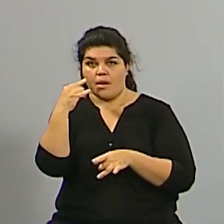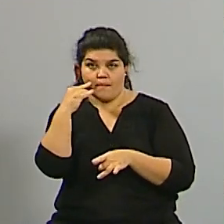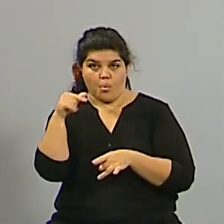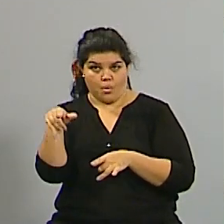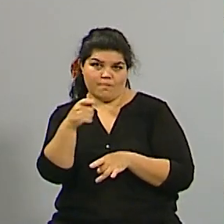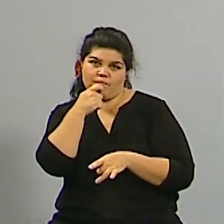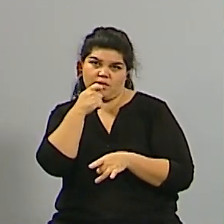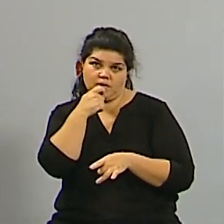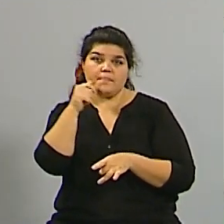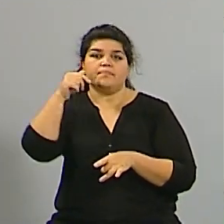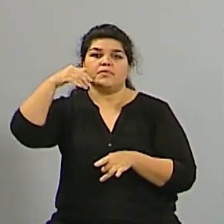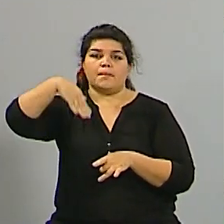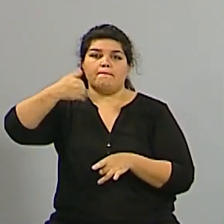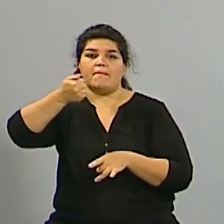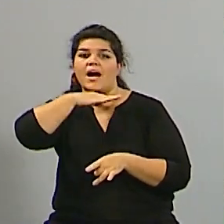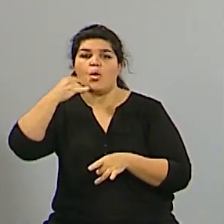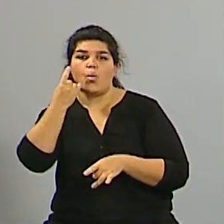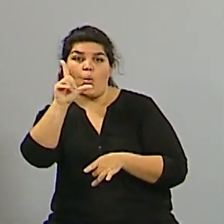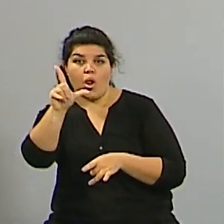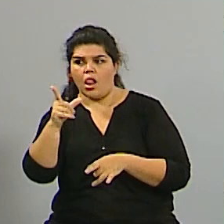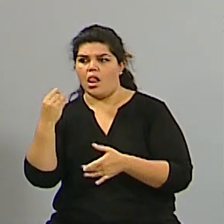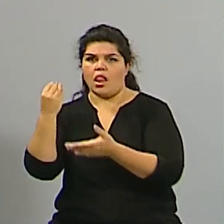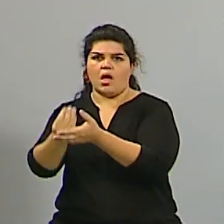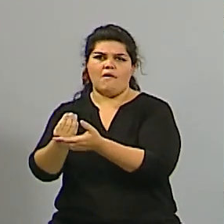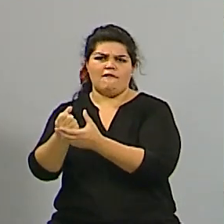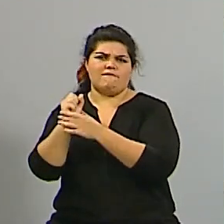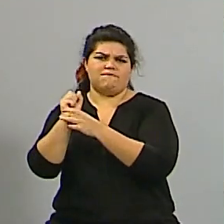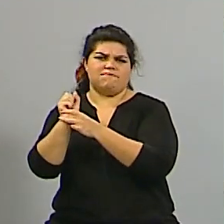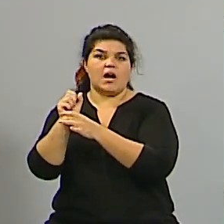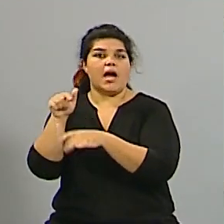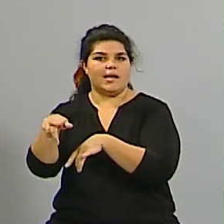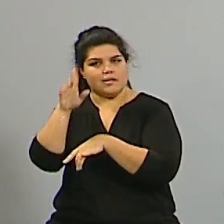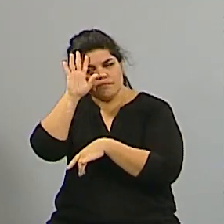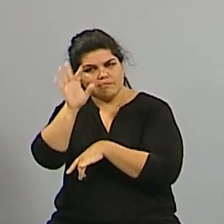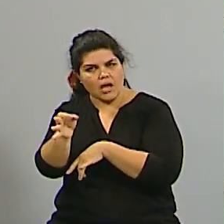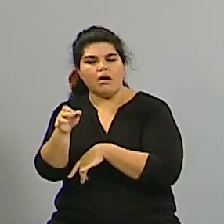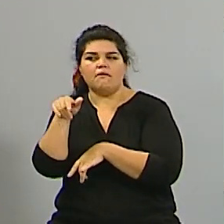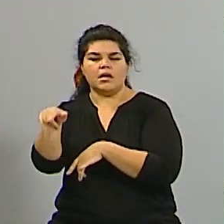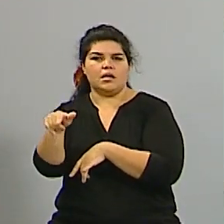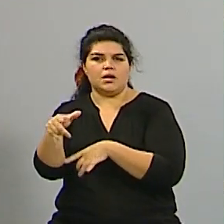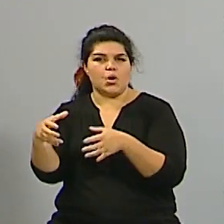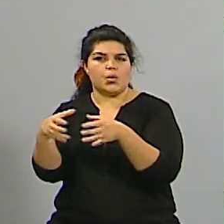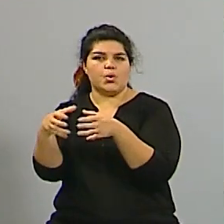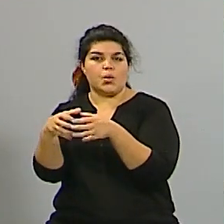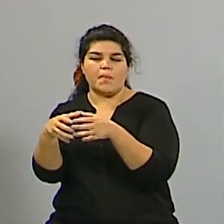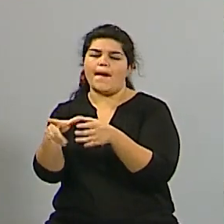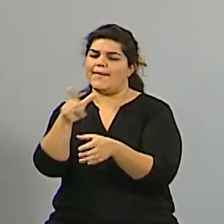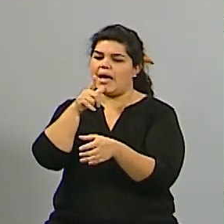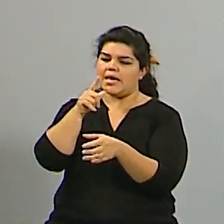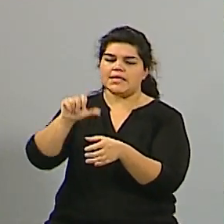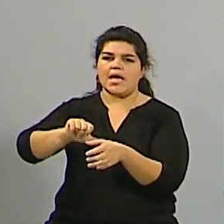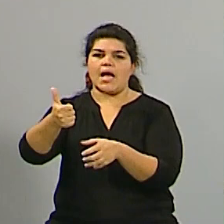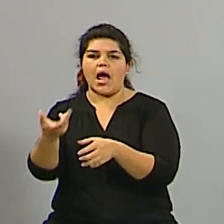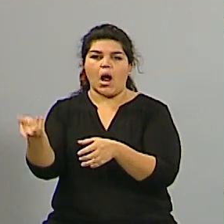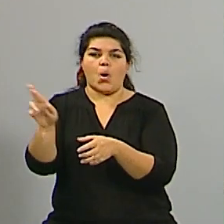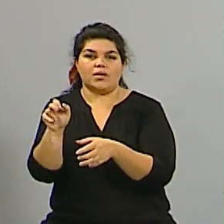vamos a decir, Néstor Majul era el gran candidato, o al menos el que entendían muchos iba a ser tal vez el ganador de la